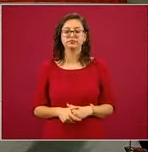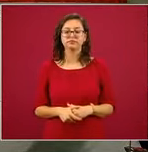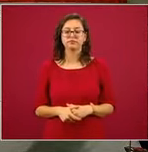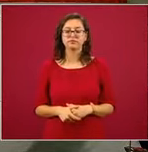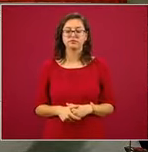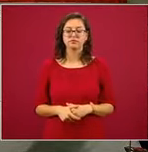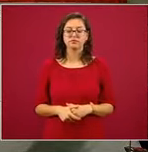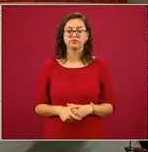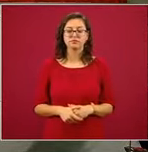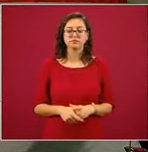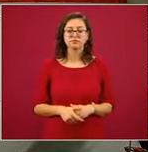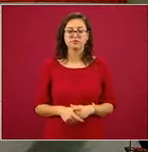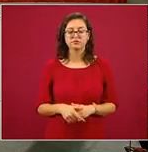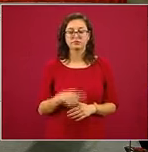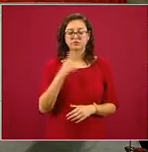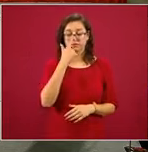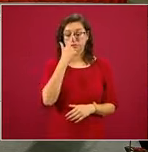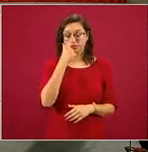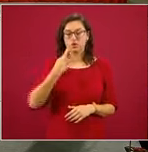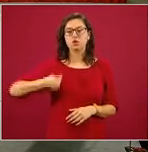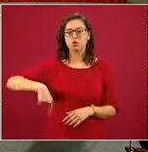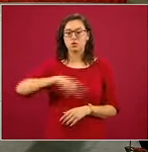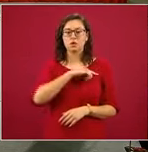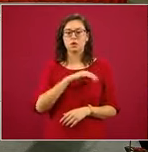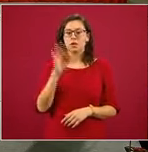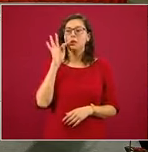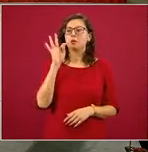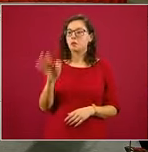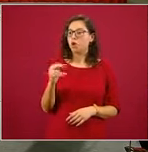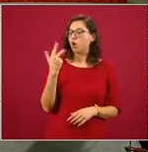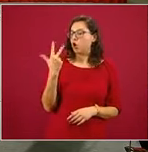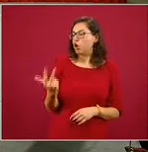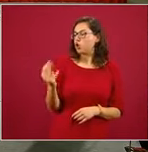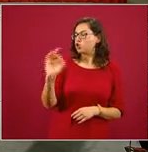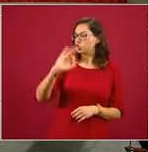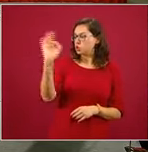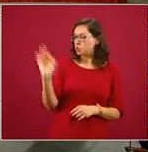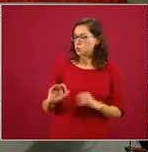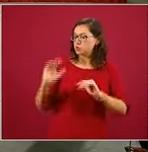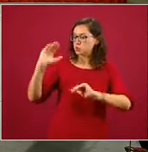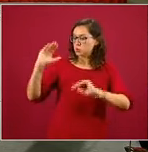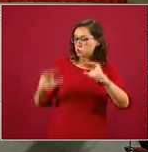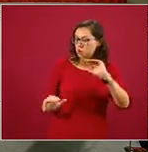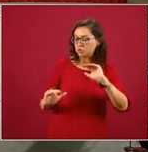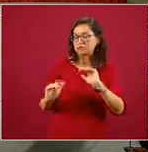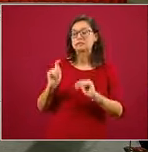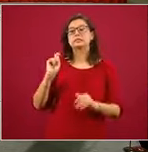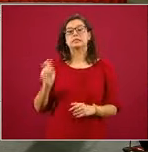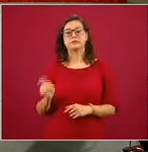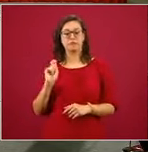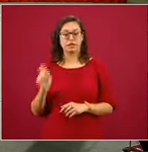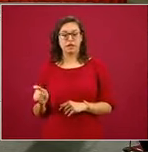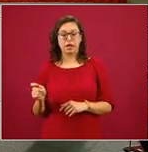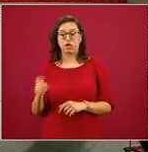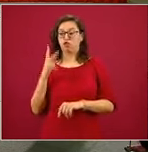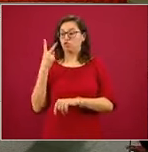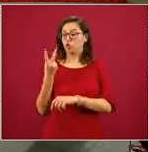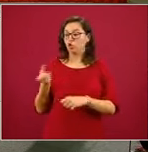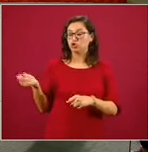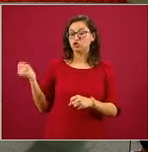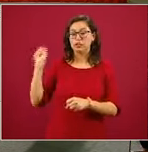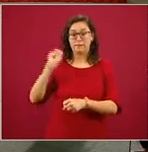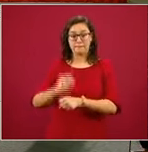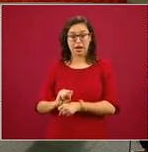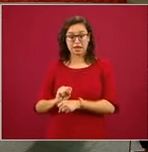el porcentaje de casos activos y vemos que es del 8%, entonces esto nos da una idea de que estas 2 semanas de descenso,